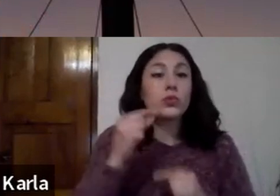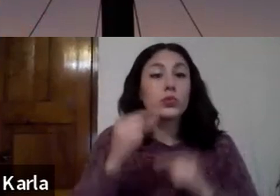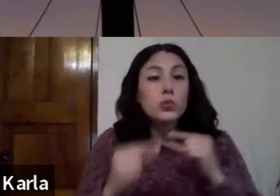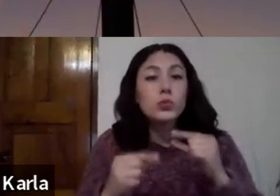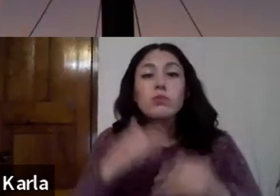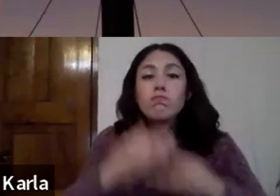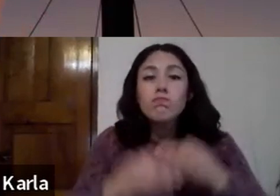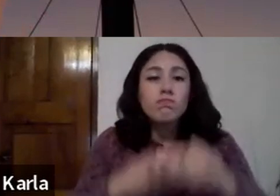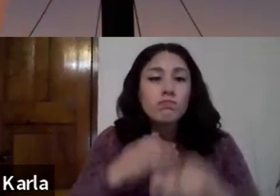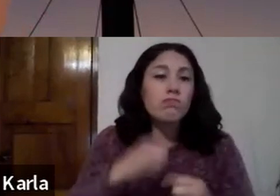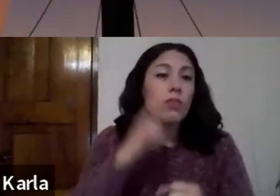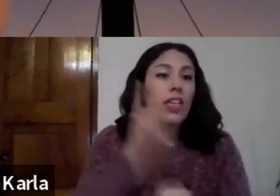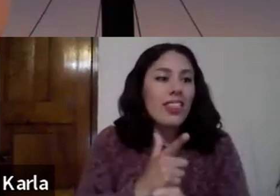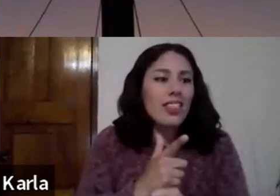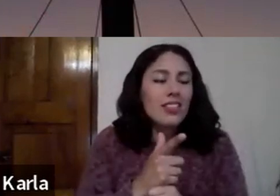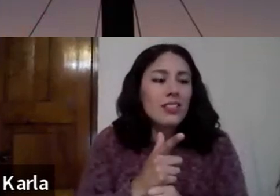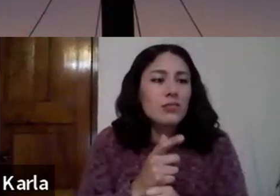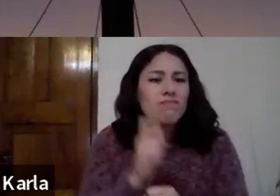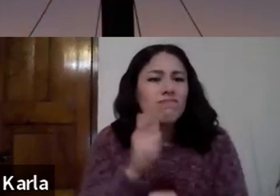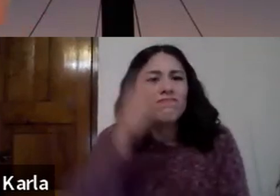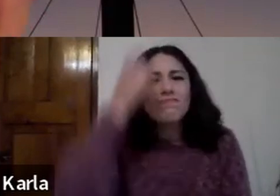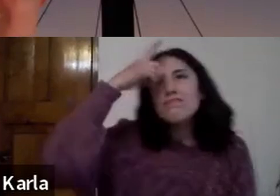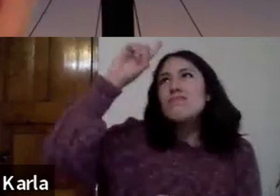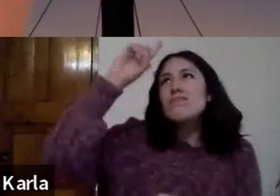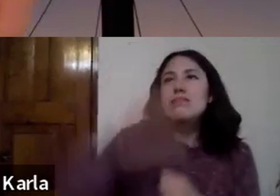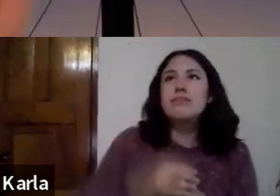Dios. Es un continuo